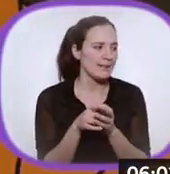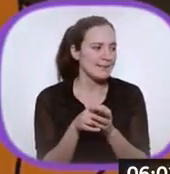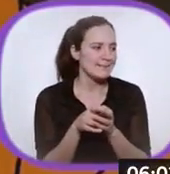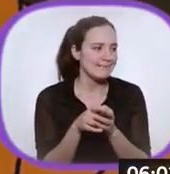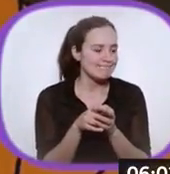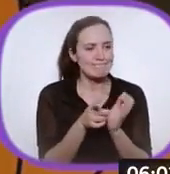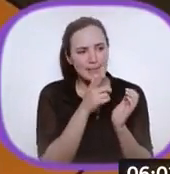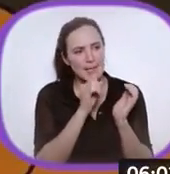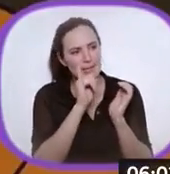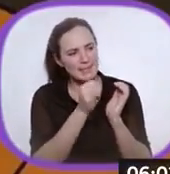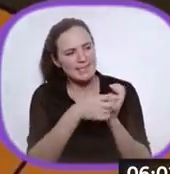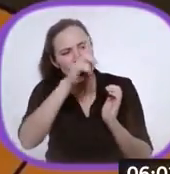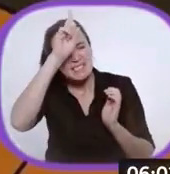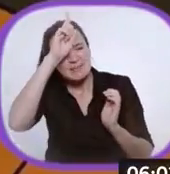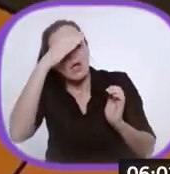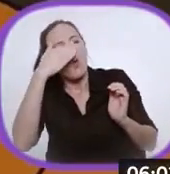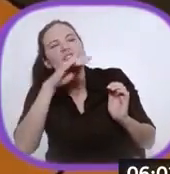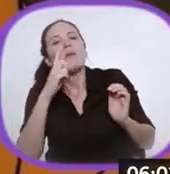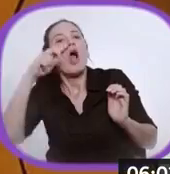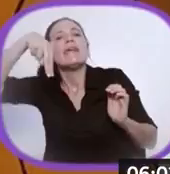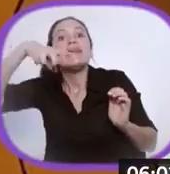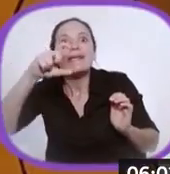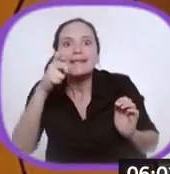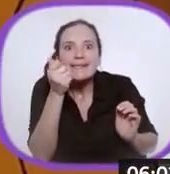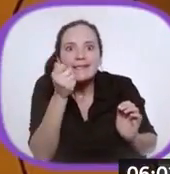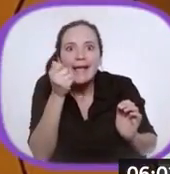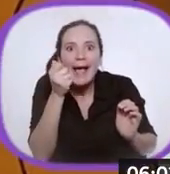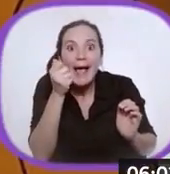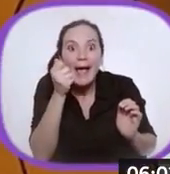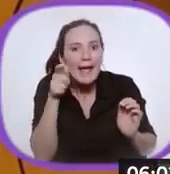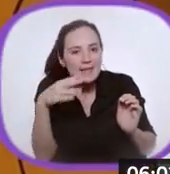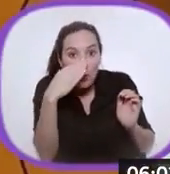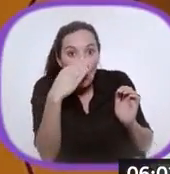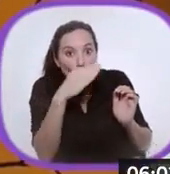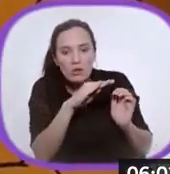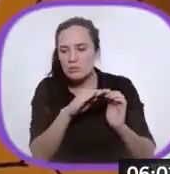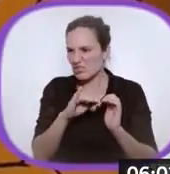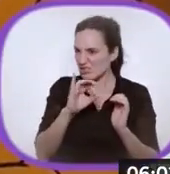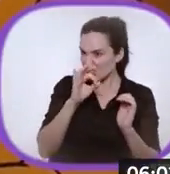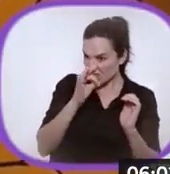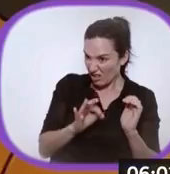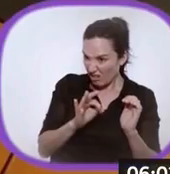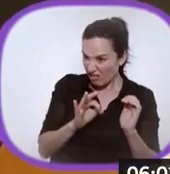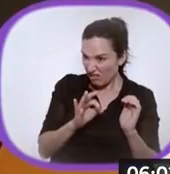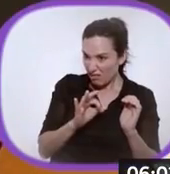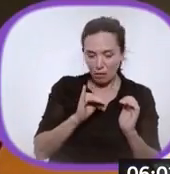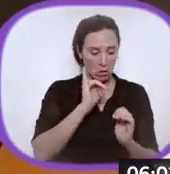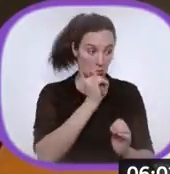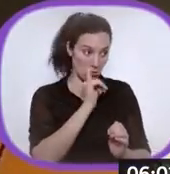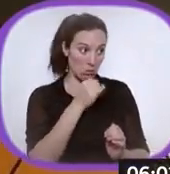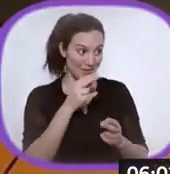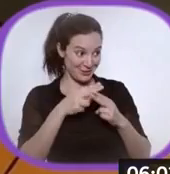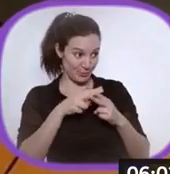madre de Dios! ¡Es uno de los últimos incas! ¿De los incas? ¿Estás seguro? ¡Por supuesto! De